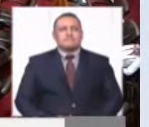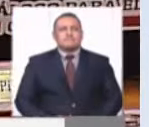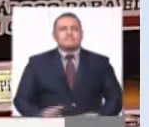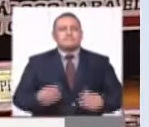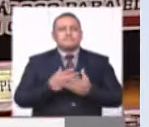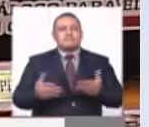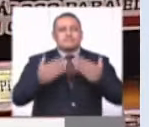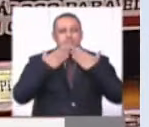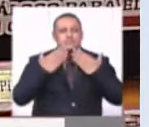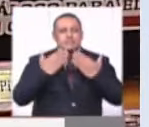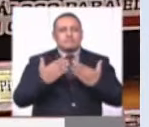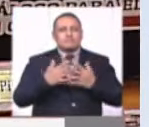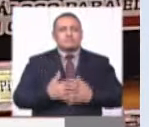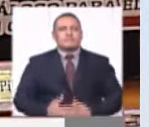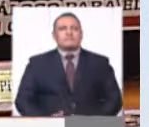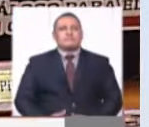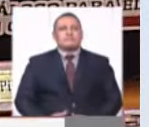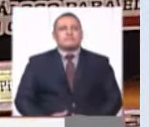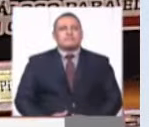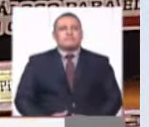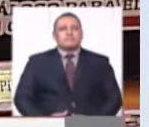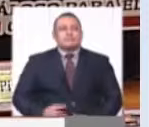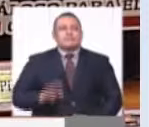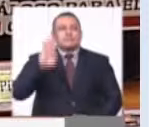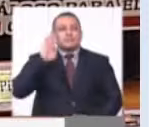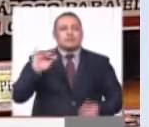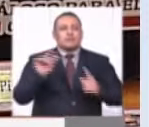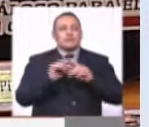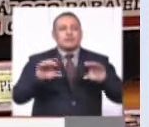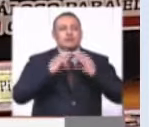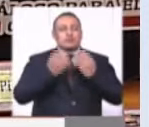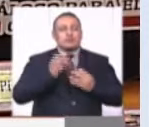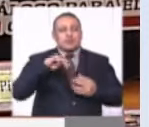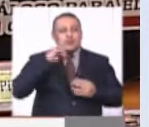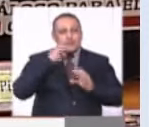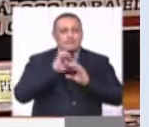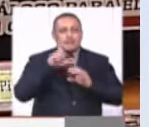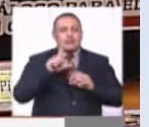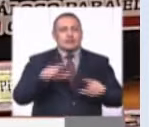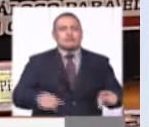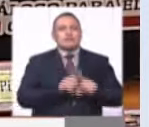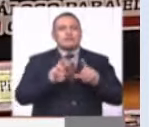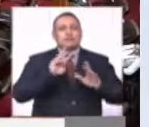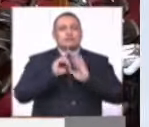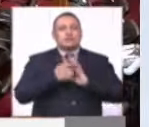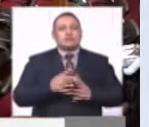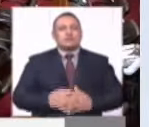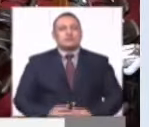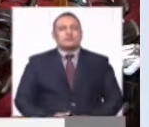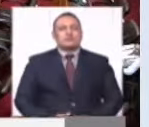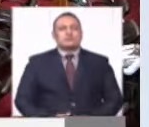transporte. Gracias, congresista. Tiene uso la palabra el congresista Miguel Sixia. 2 minutos.